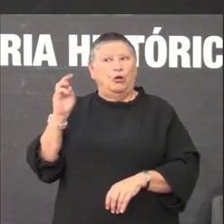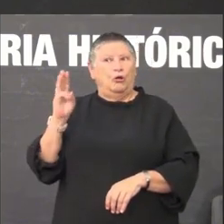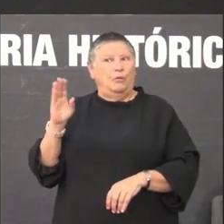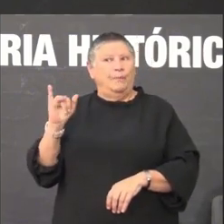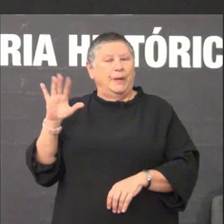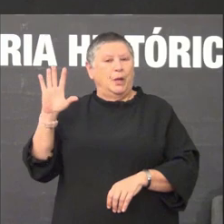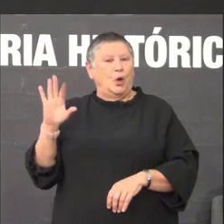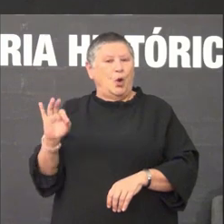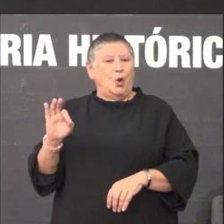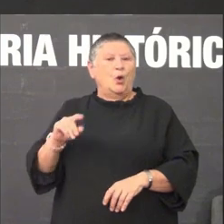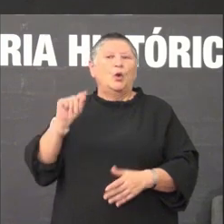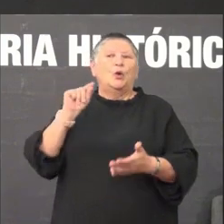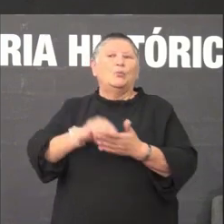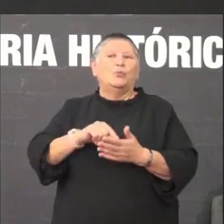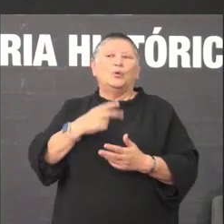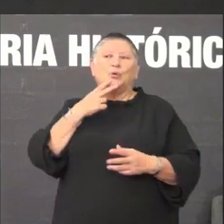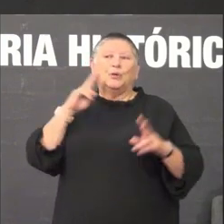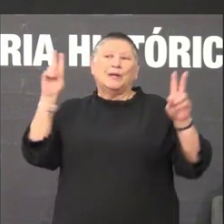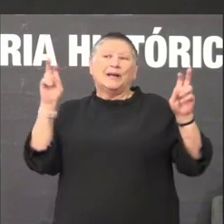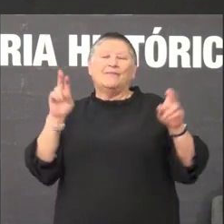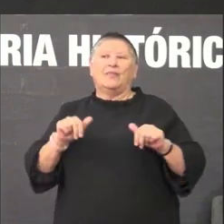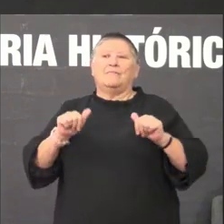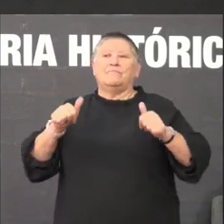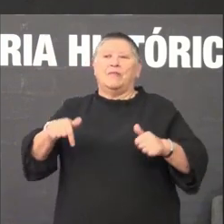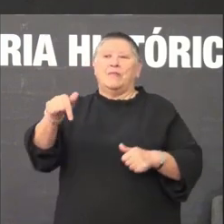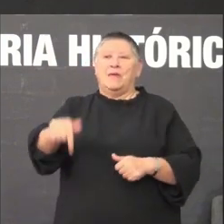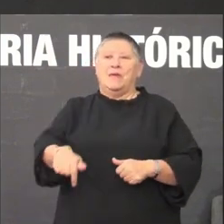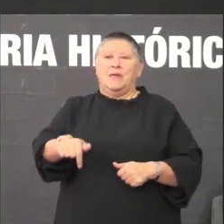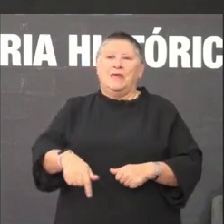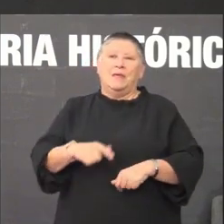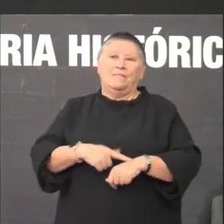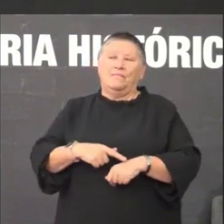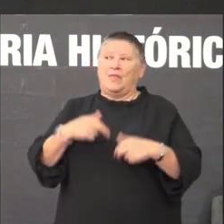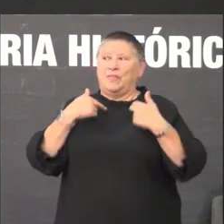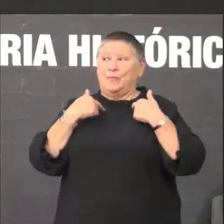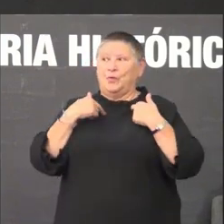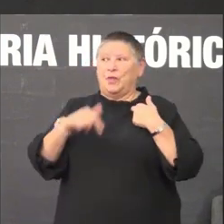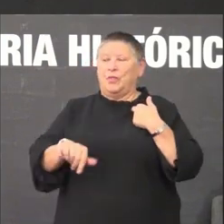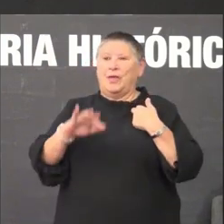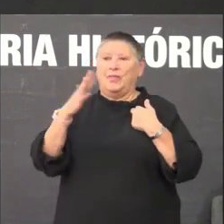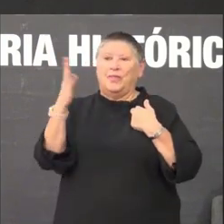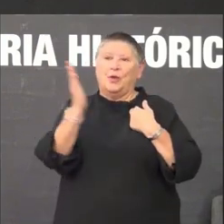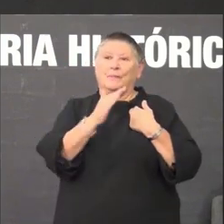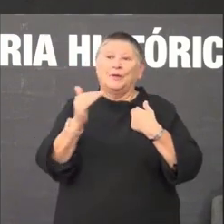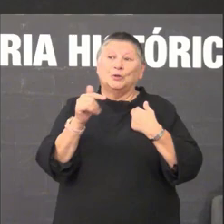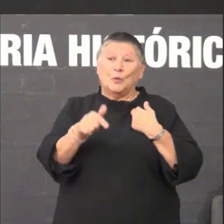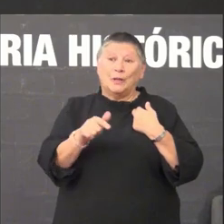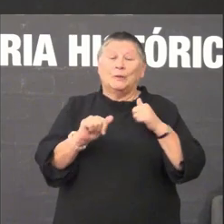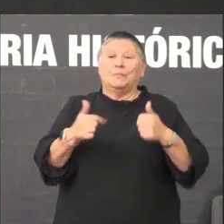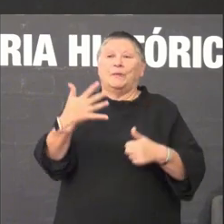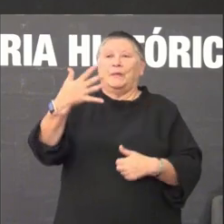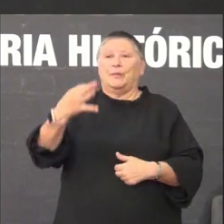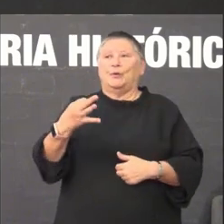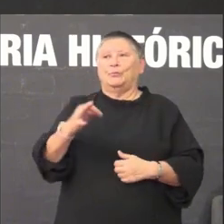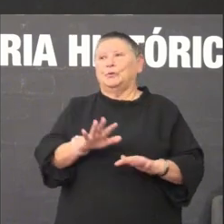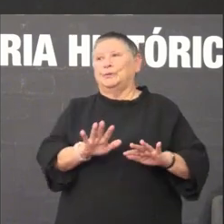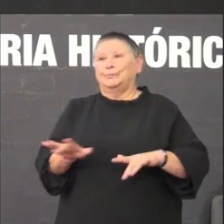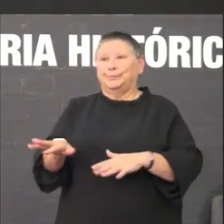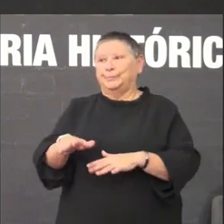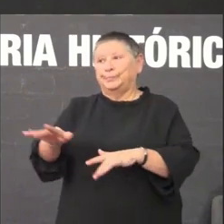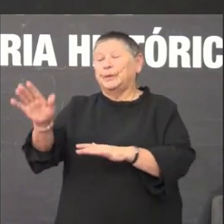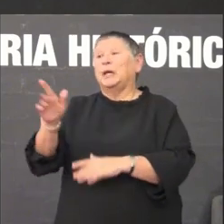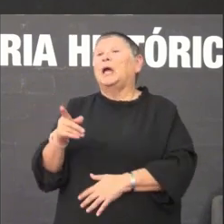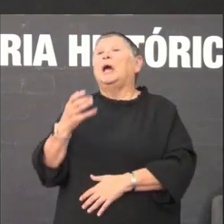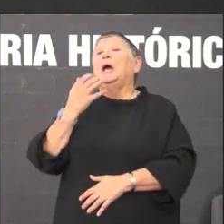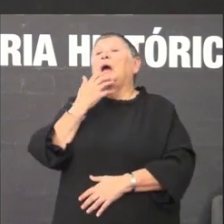de referencia será aquí na entrada da Deputación ás 5:45 para poder comezar ese roteiro ás 5. Para os que non poidan participar, estará